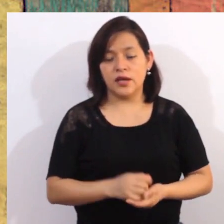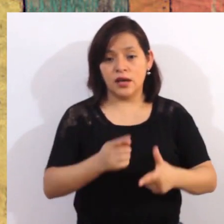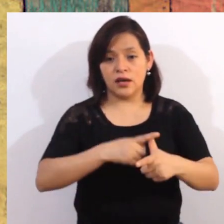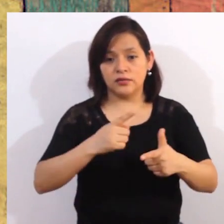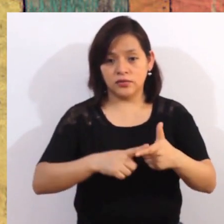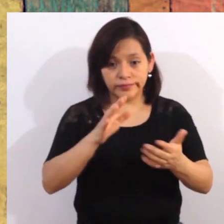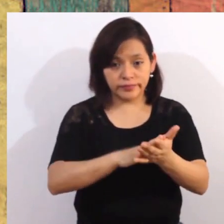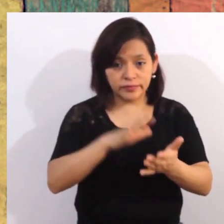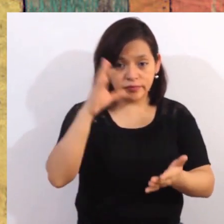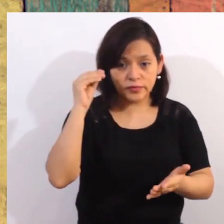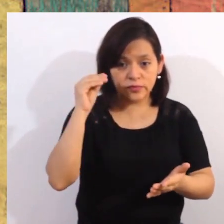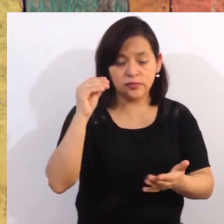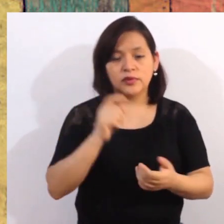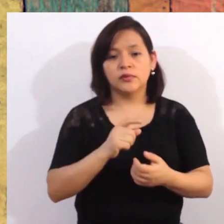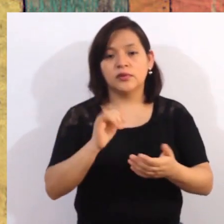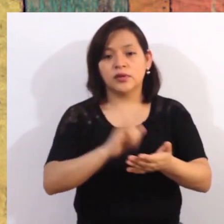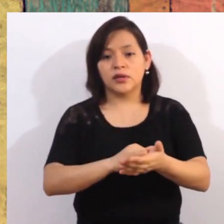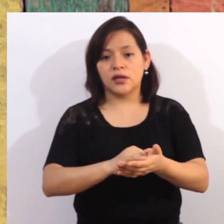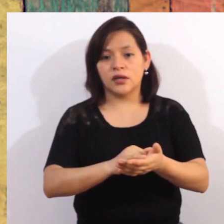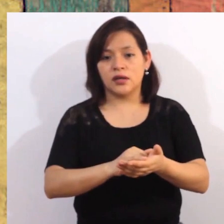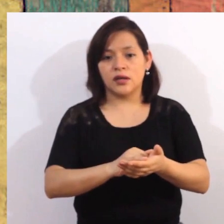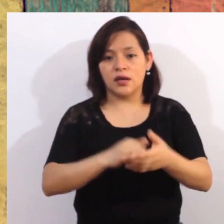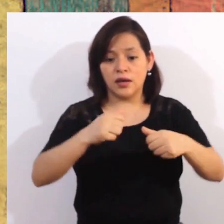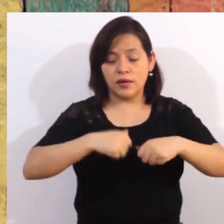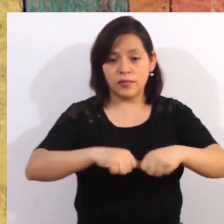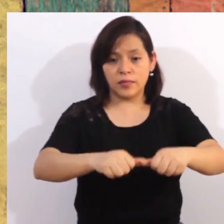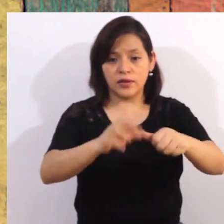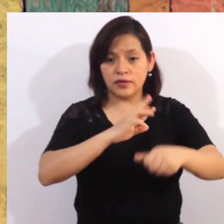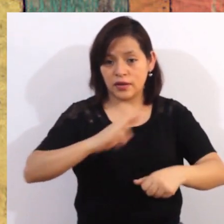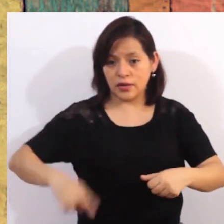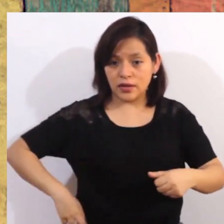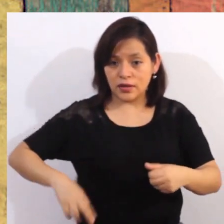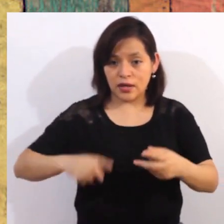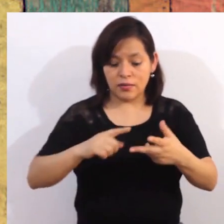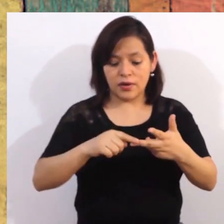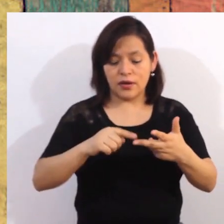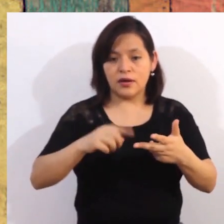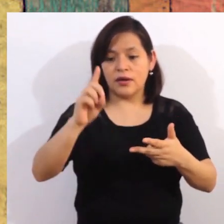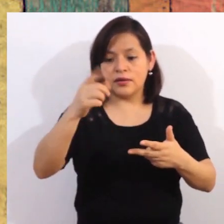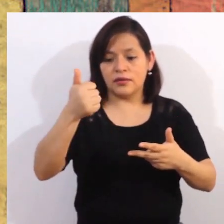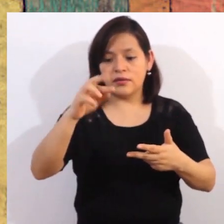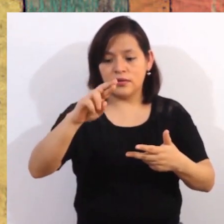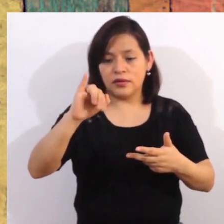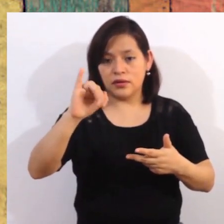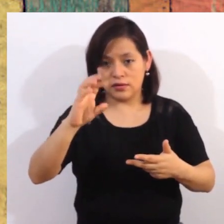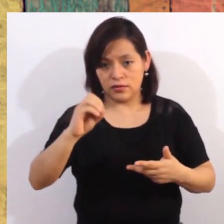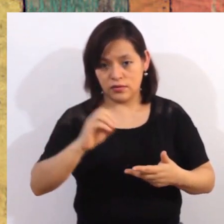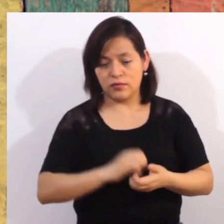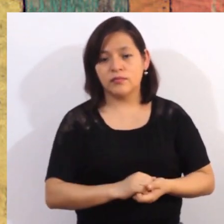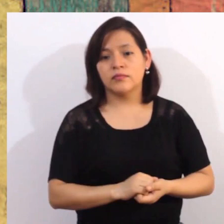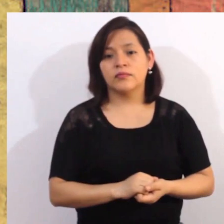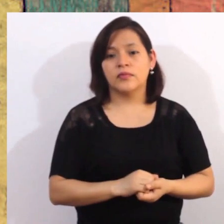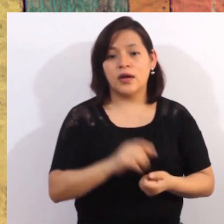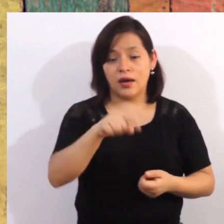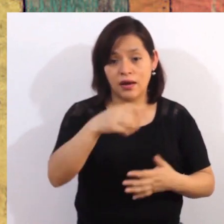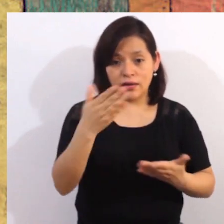Bueno, hay que considerar que fue durante el reinado de este tercer rey, que todavía vendría en Persia,